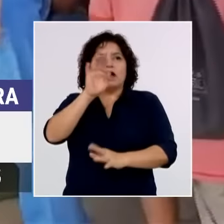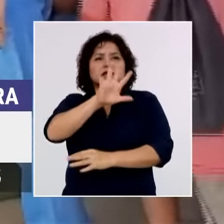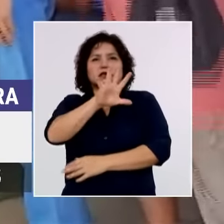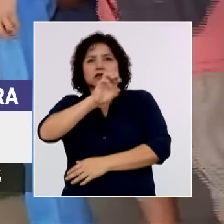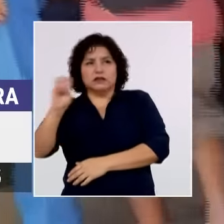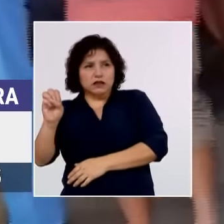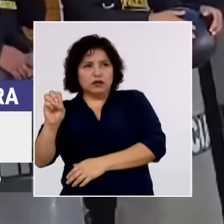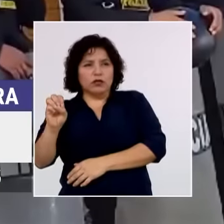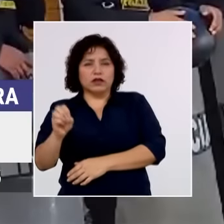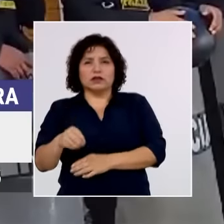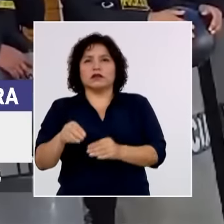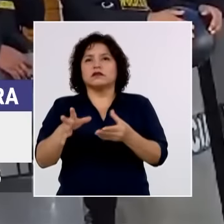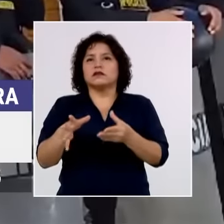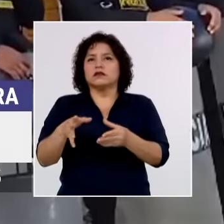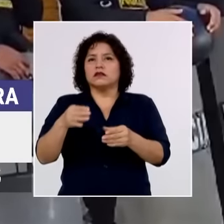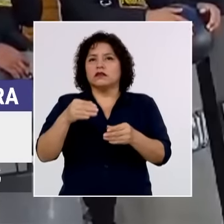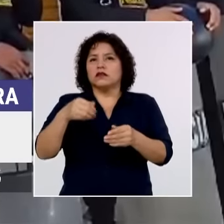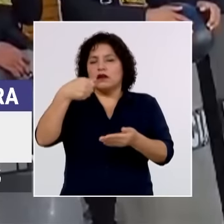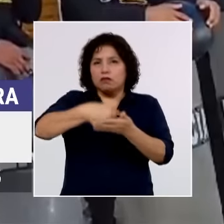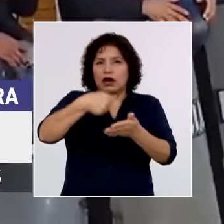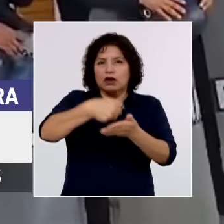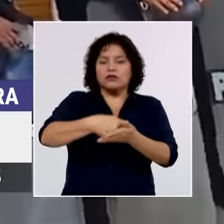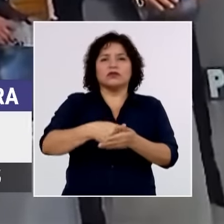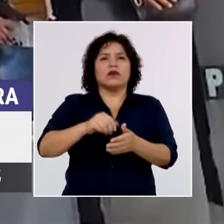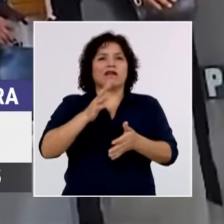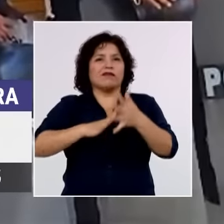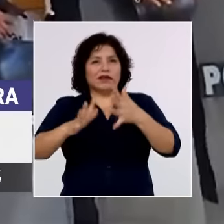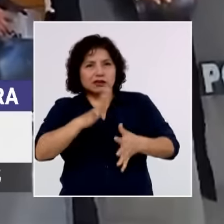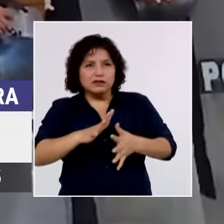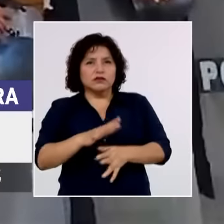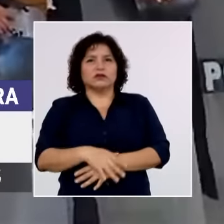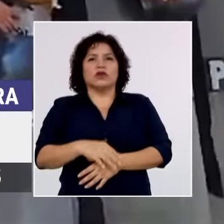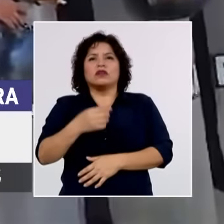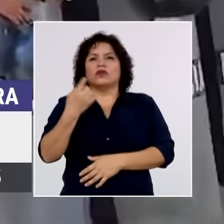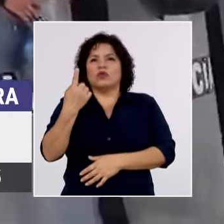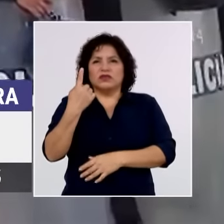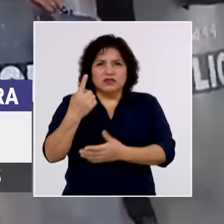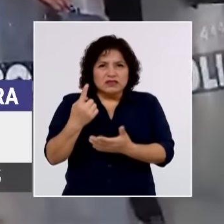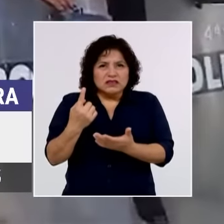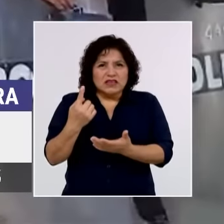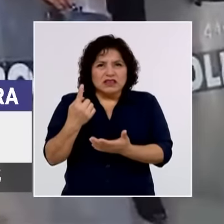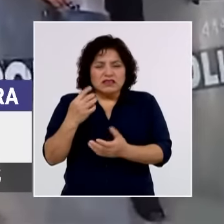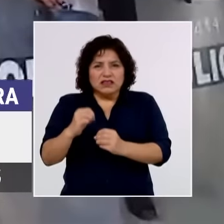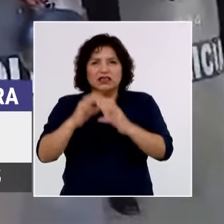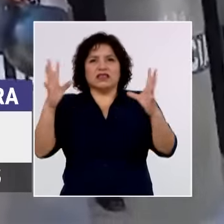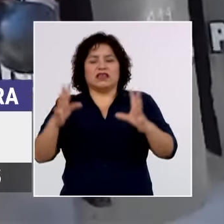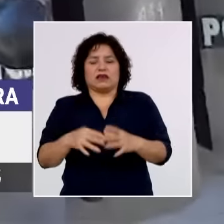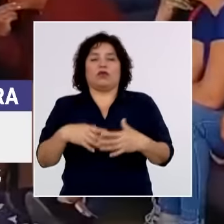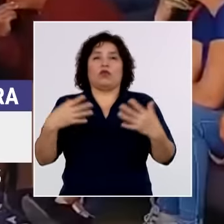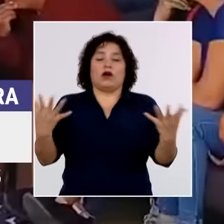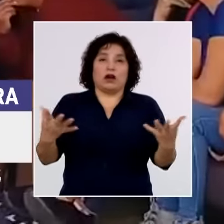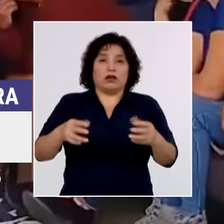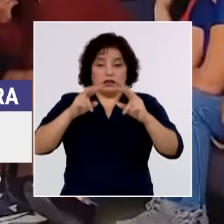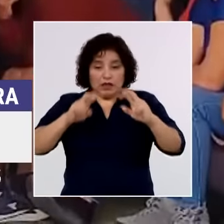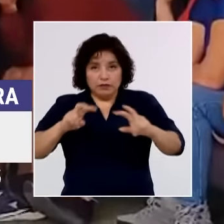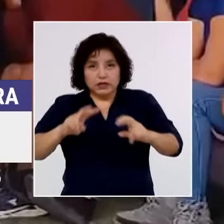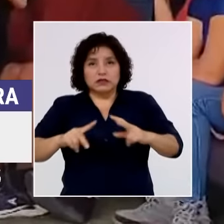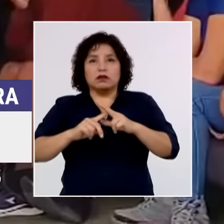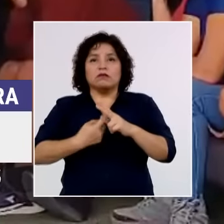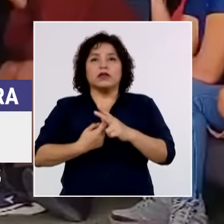50 transacciones bancarias falsas, todas estas por día. Imagínate, Lorena, la investigación se